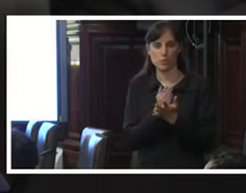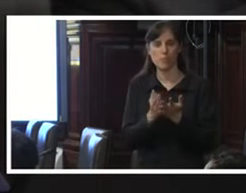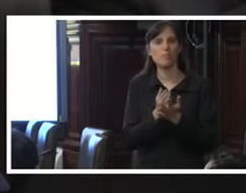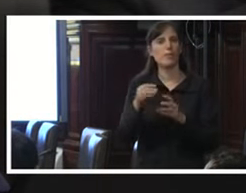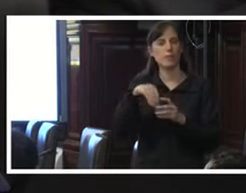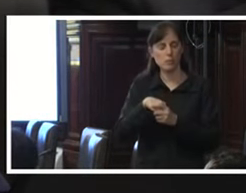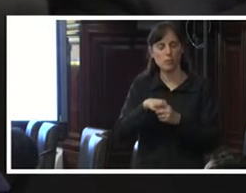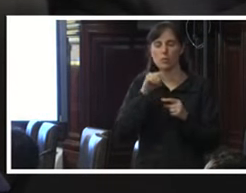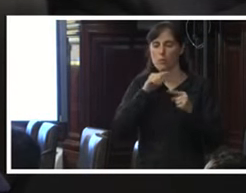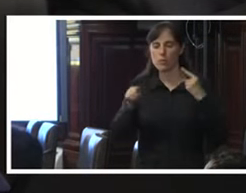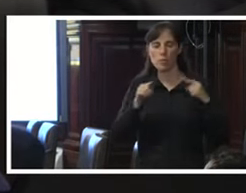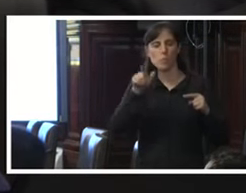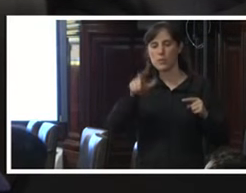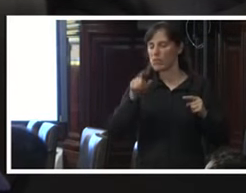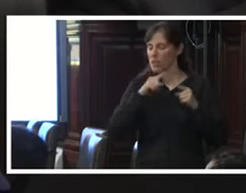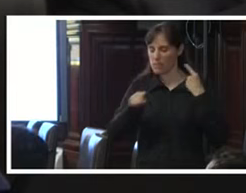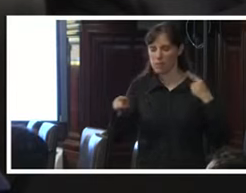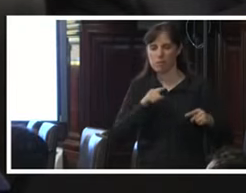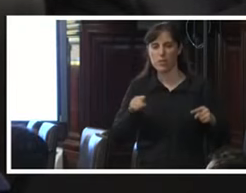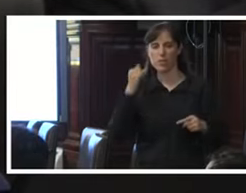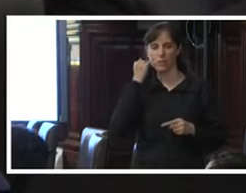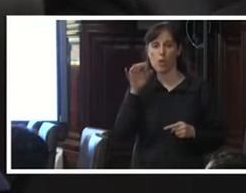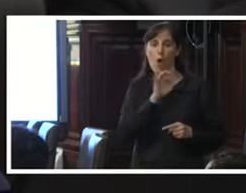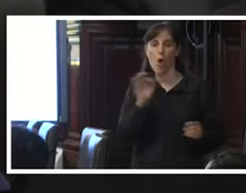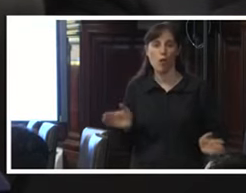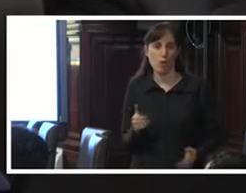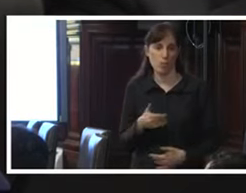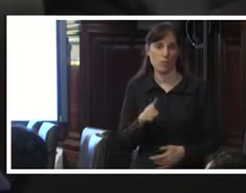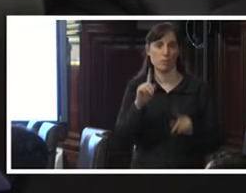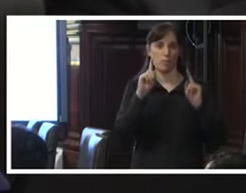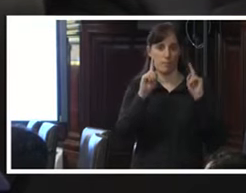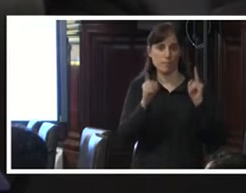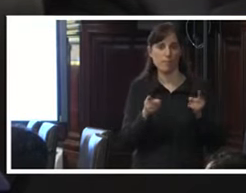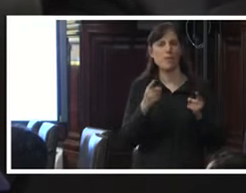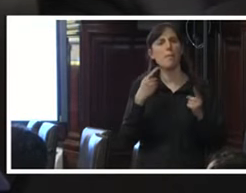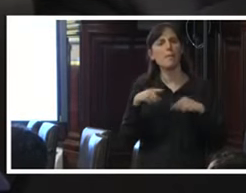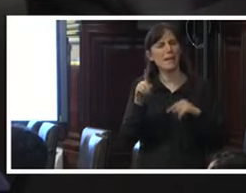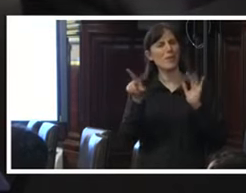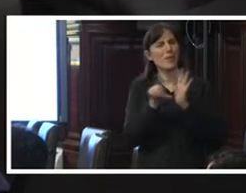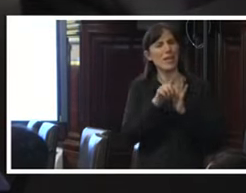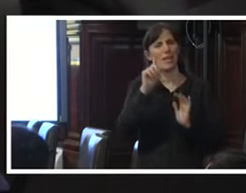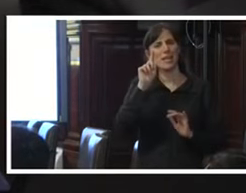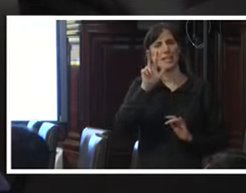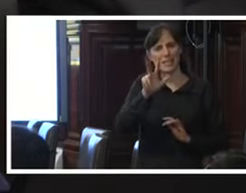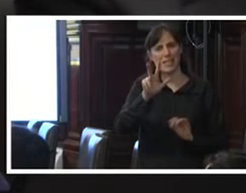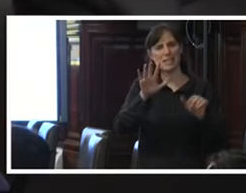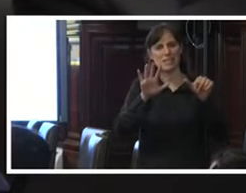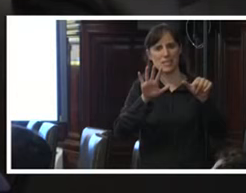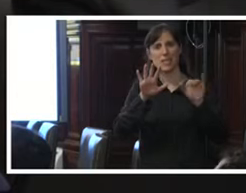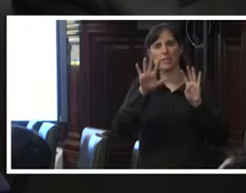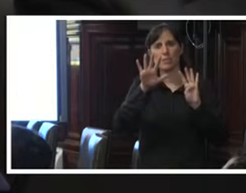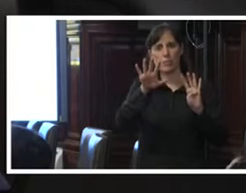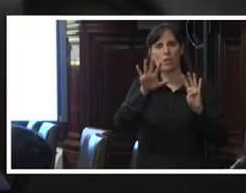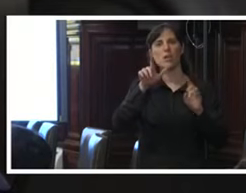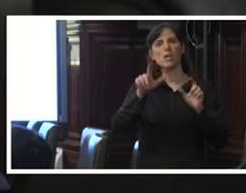de diversa orientación sexual e identidad de género pero en contraste la ley número 13 y 9 ley general de las personas